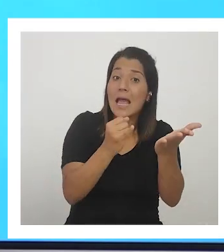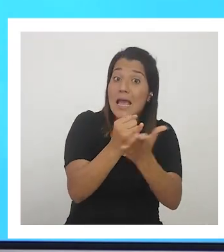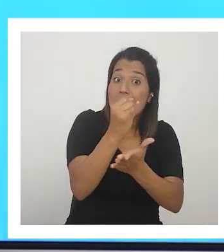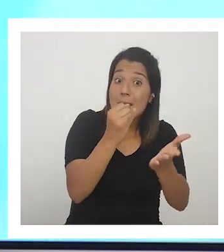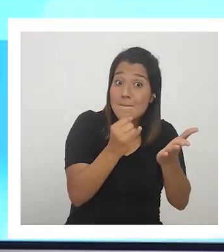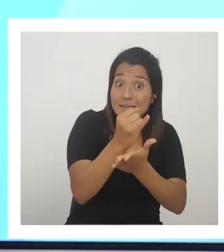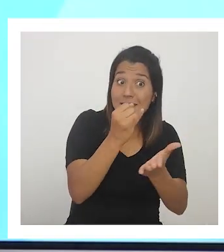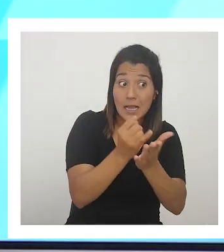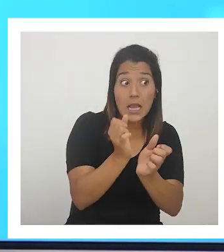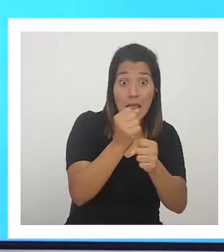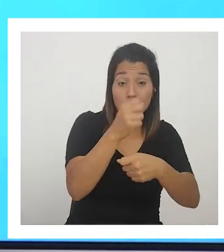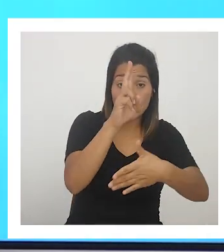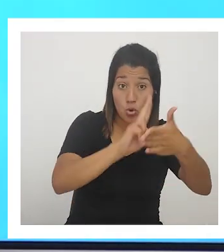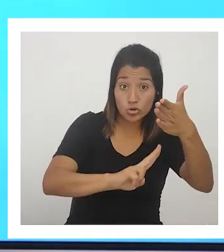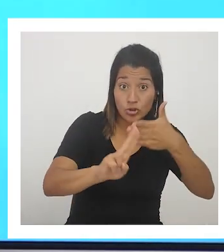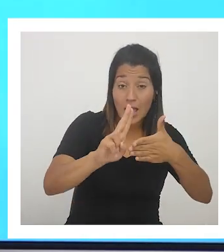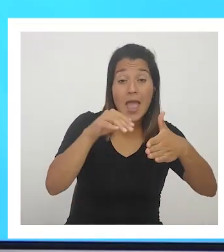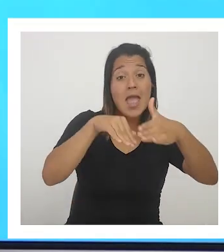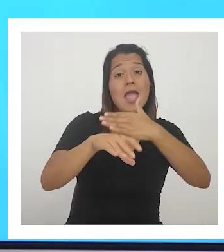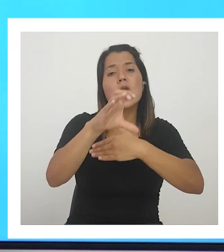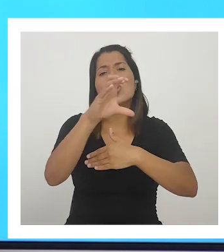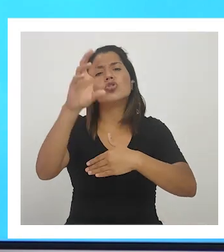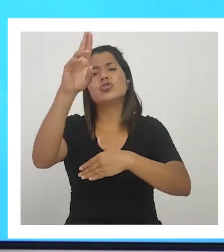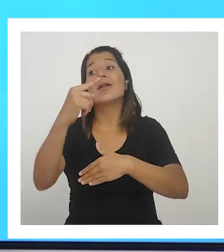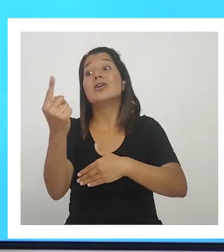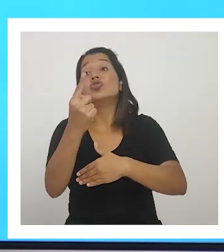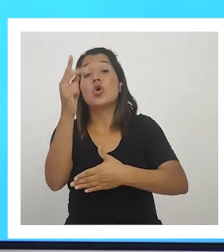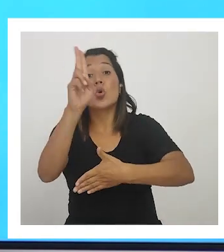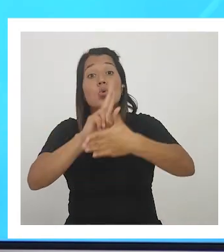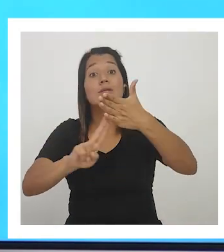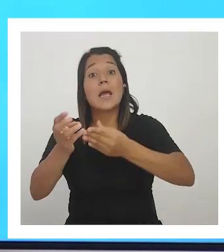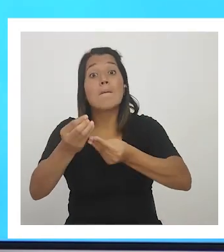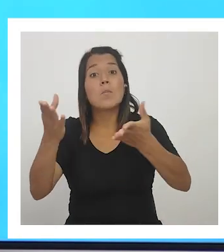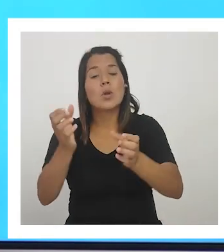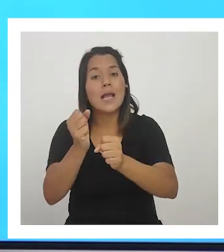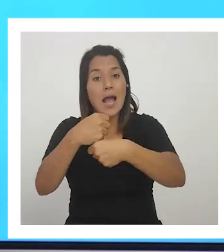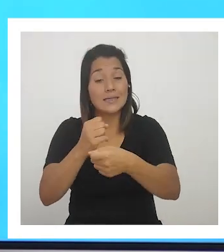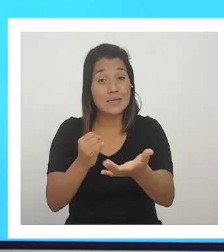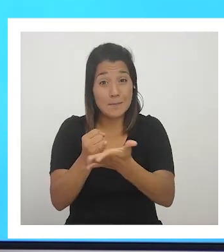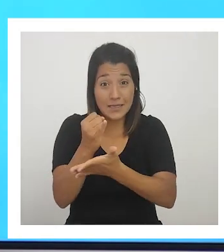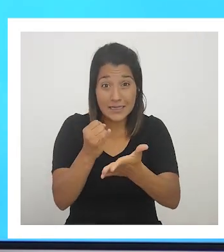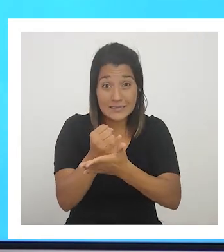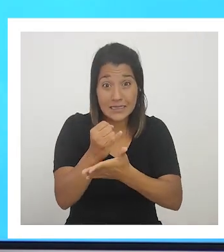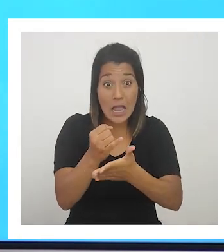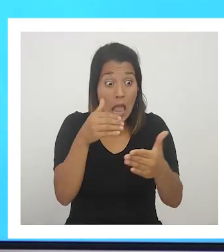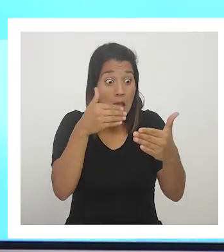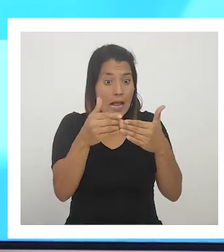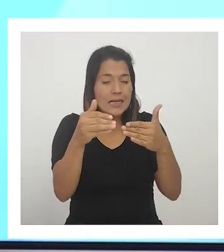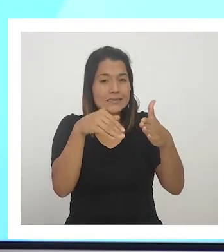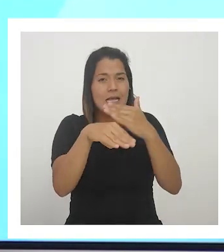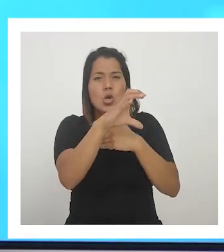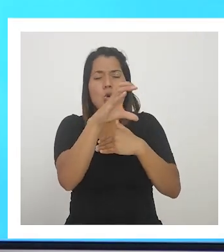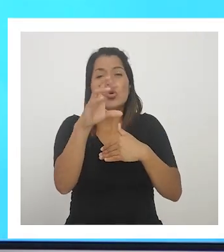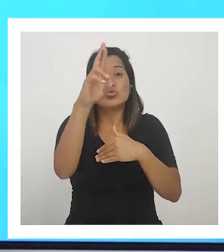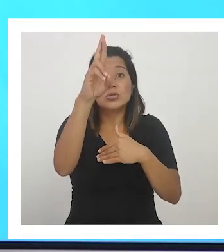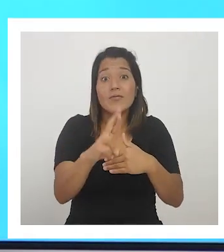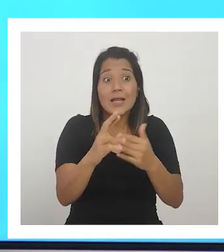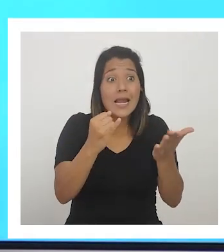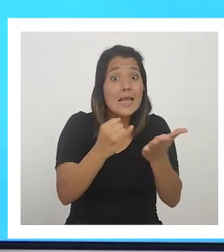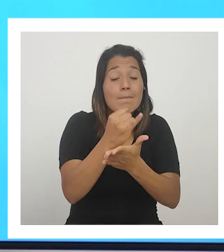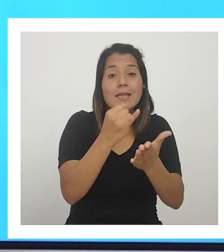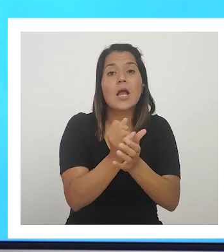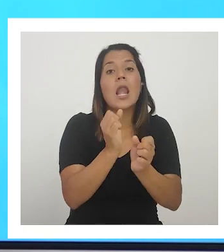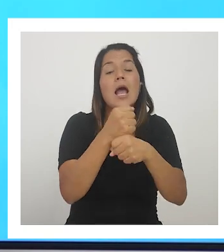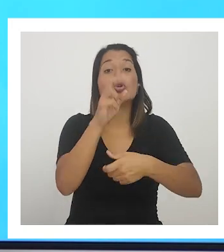universidades. En Costa Rica solo las universidades públicas hacen investigación. Casi que en este país la investigación la hacen las